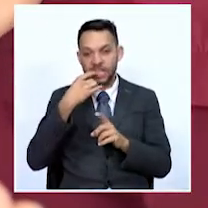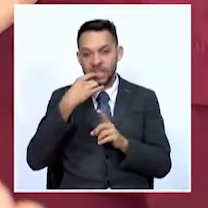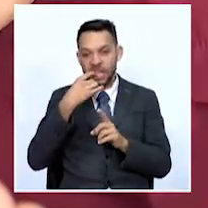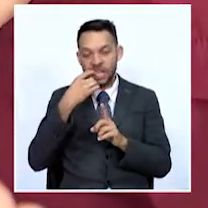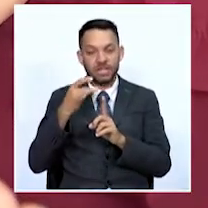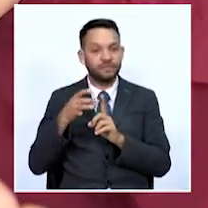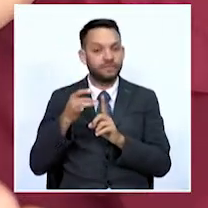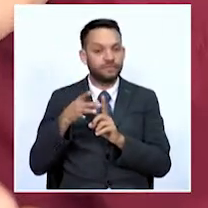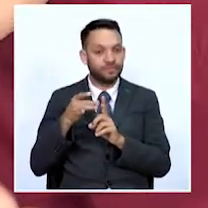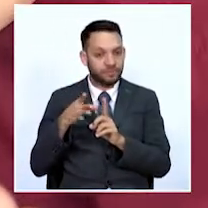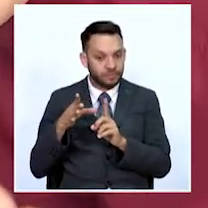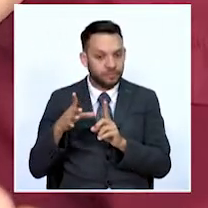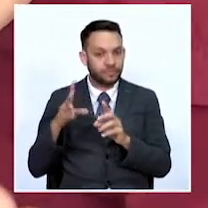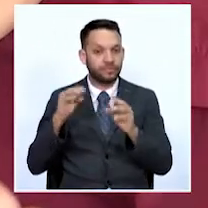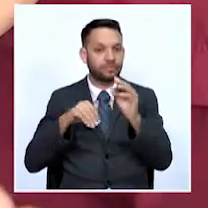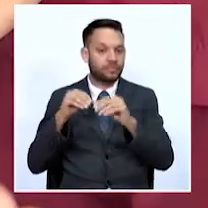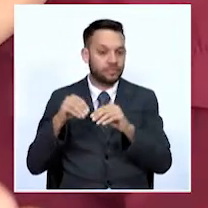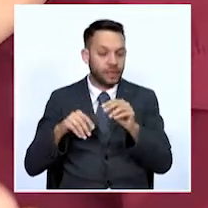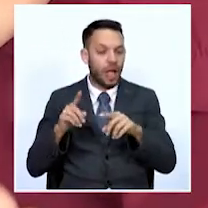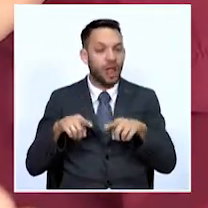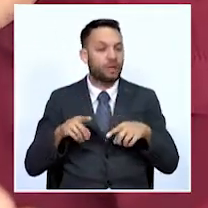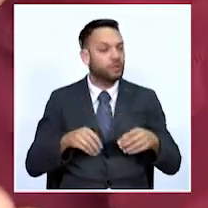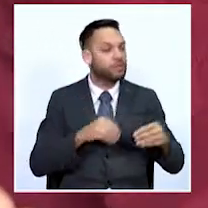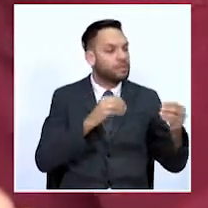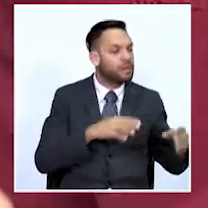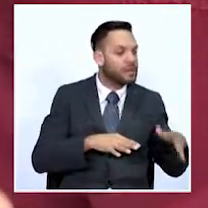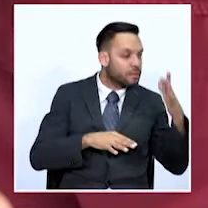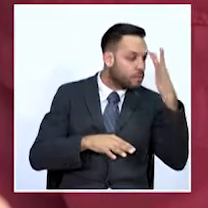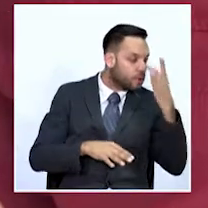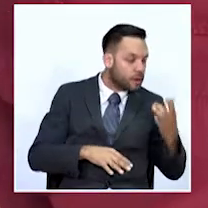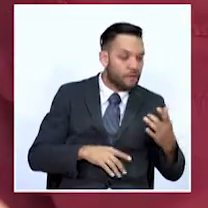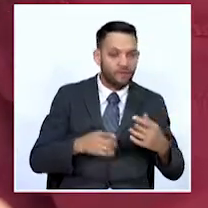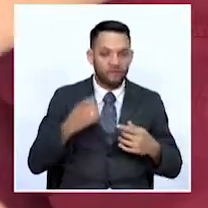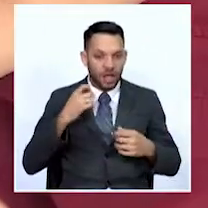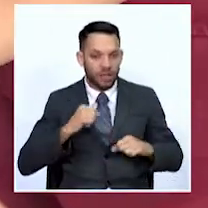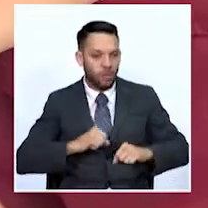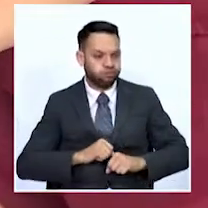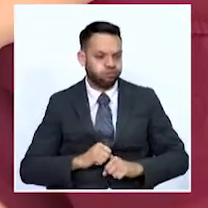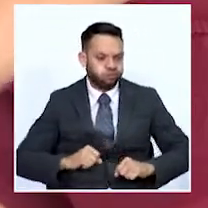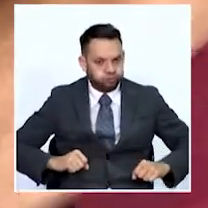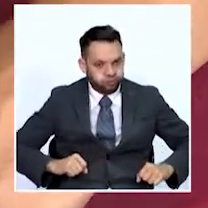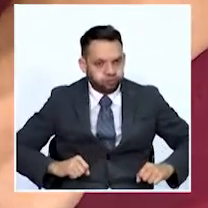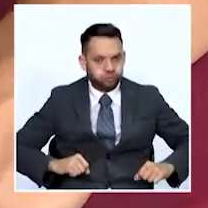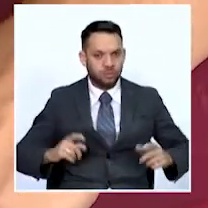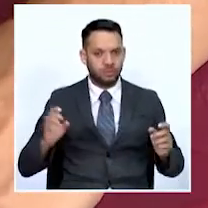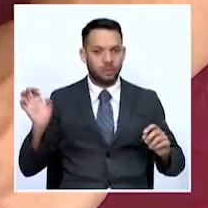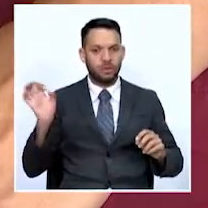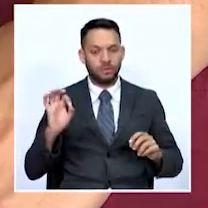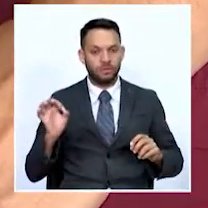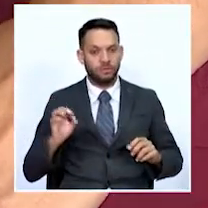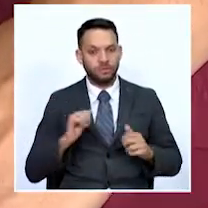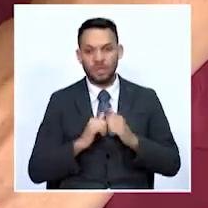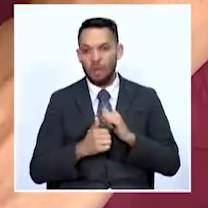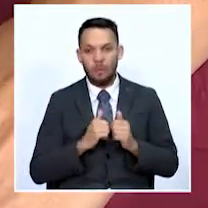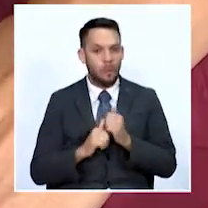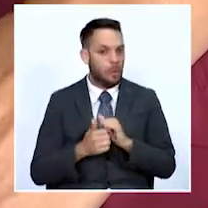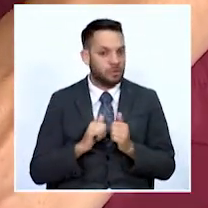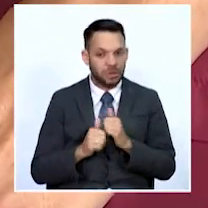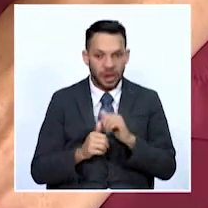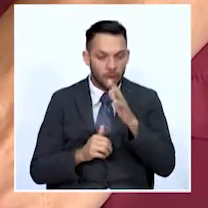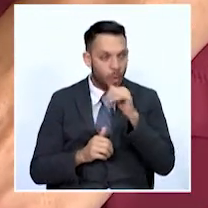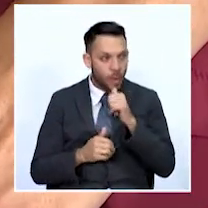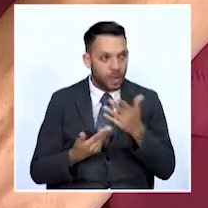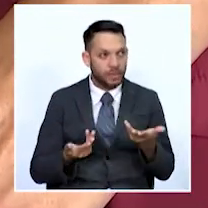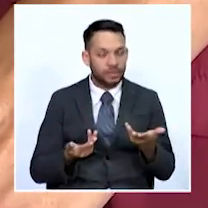por lesiones, por falta de una buena alimentación. Entonces comenzamos muchas veces con dolores y vamos a